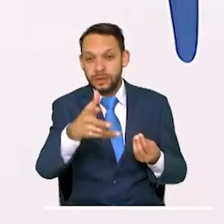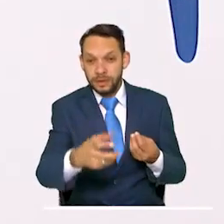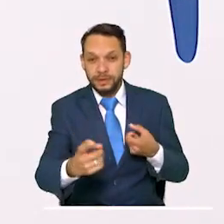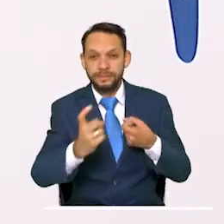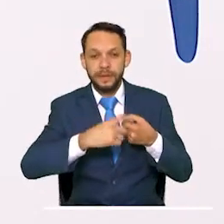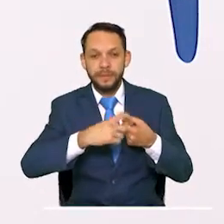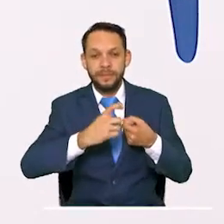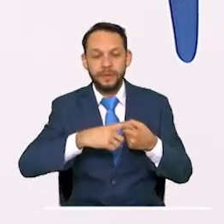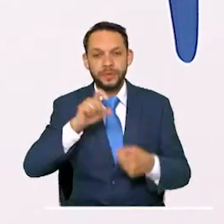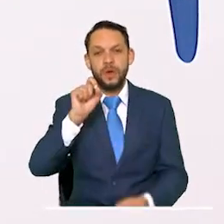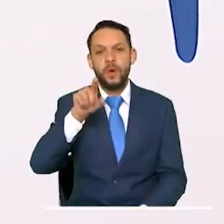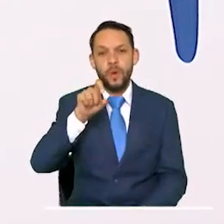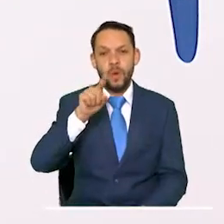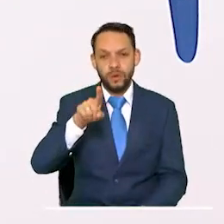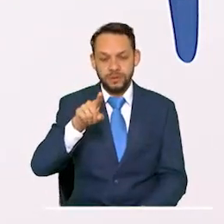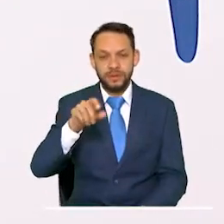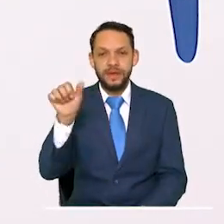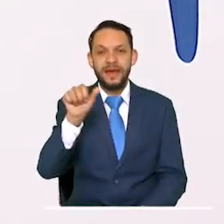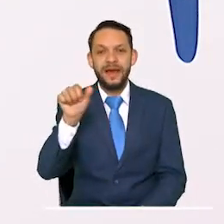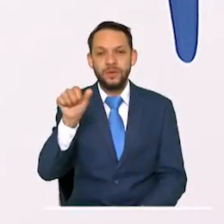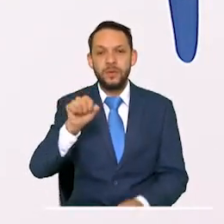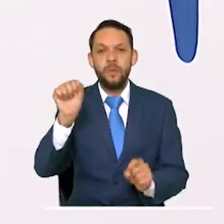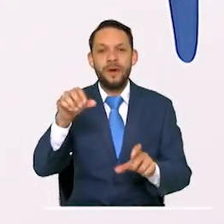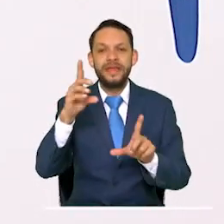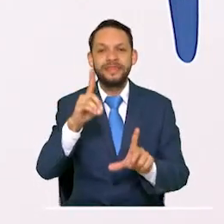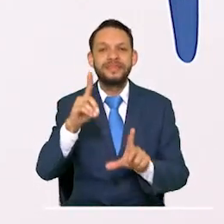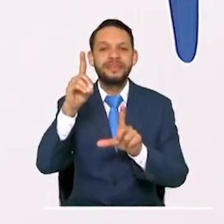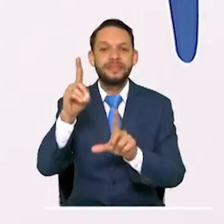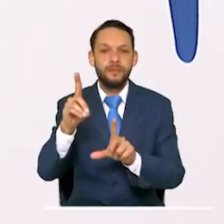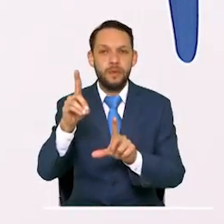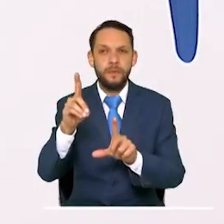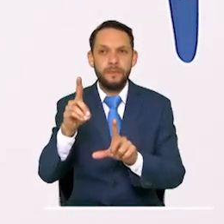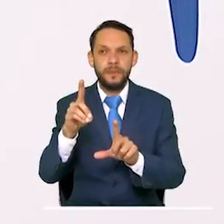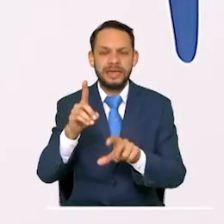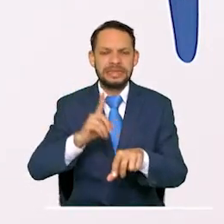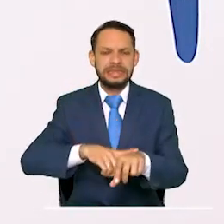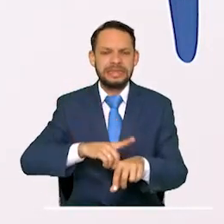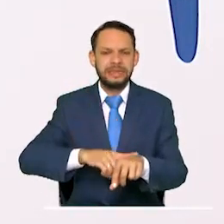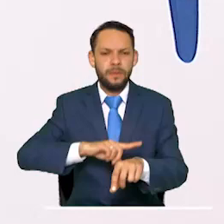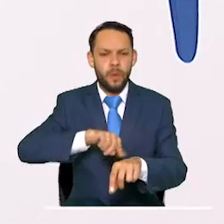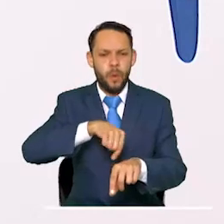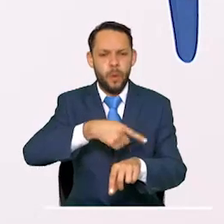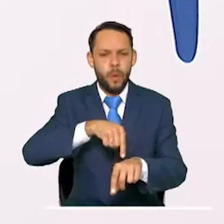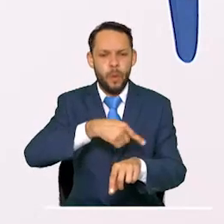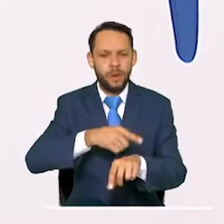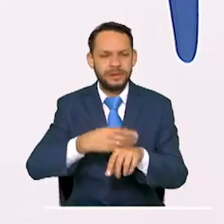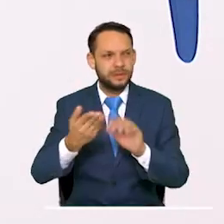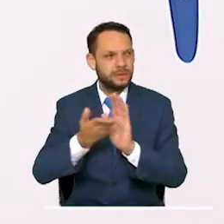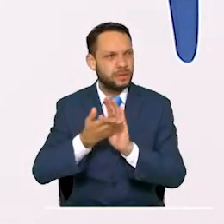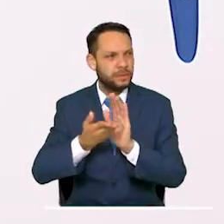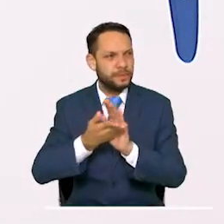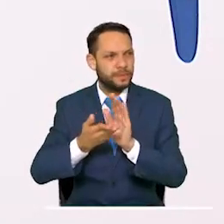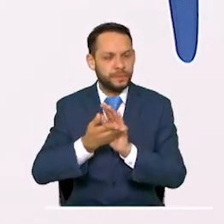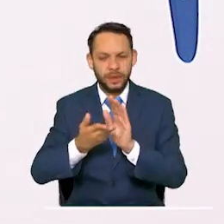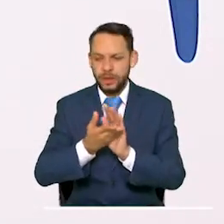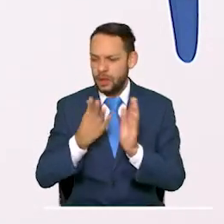agosto a hacer un diplomado, a estudiar. Porque es que no podemos seguir